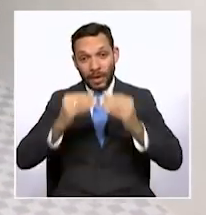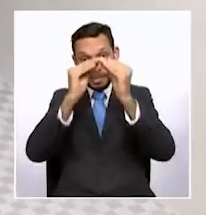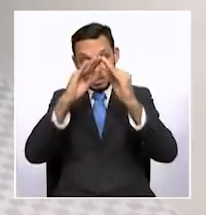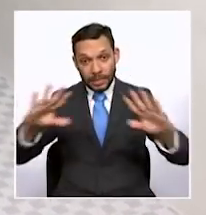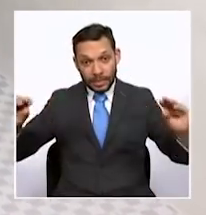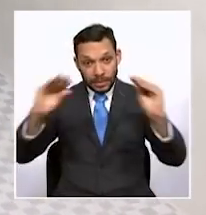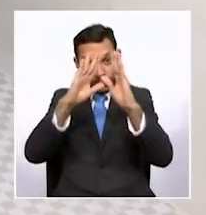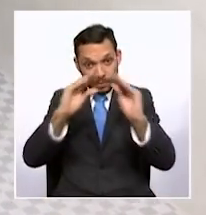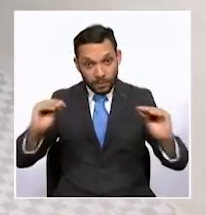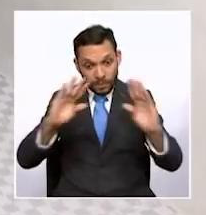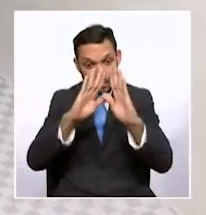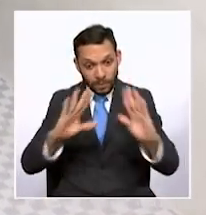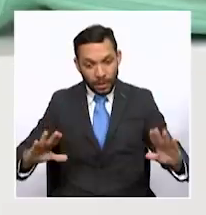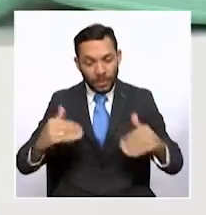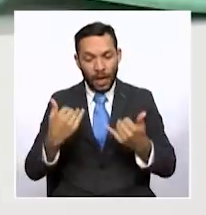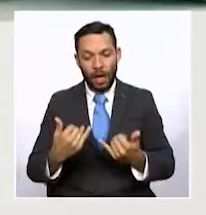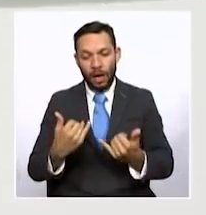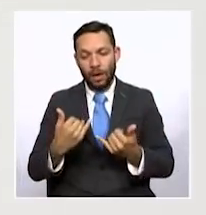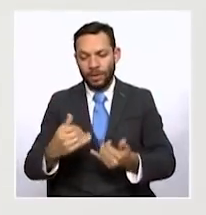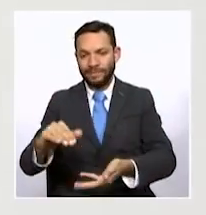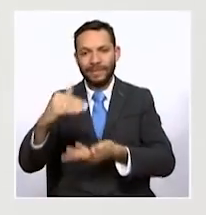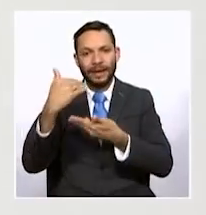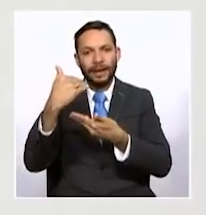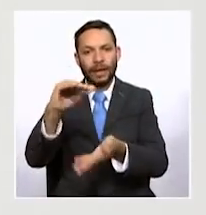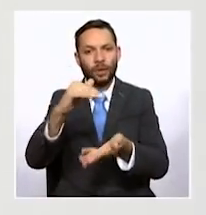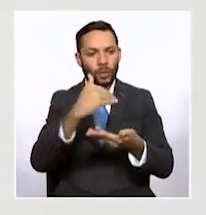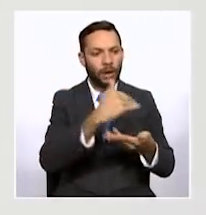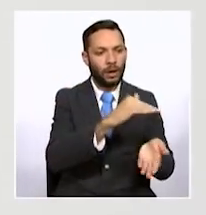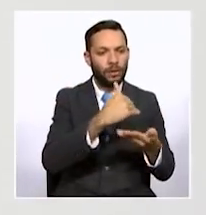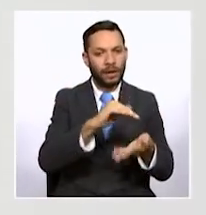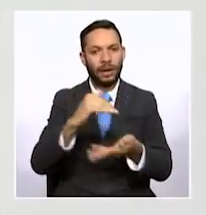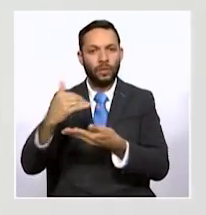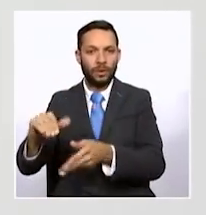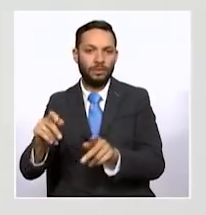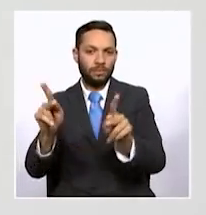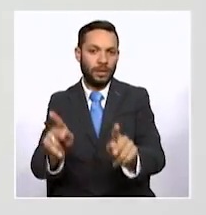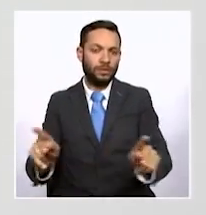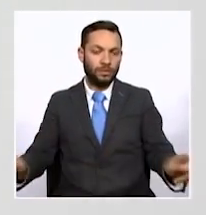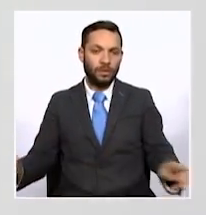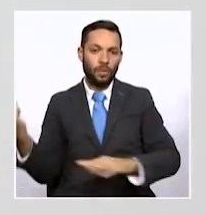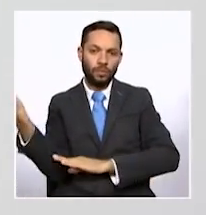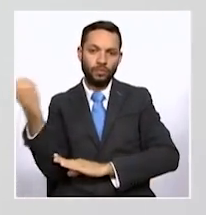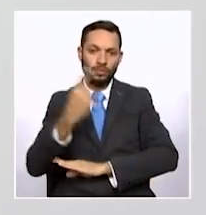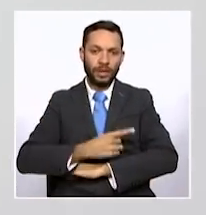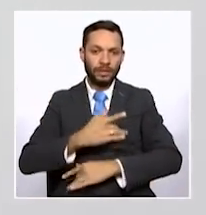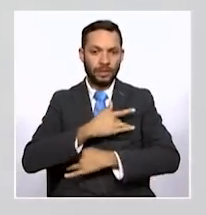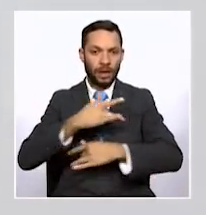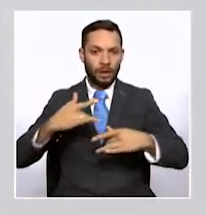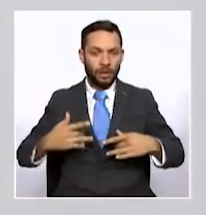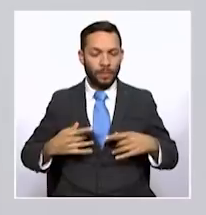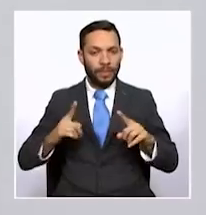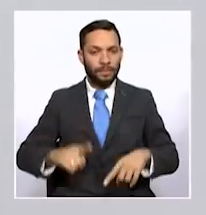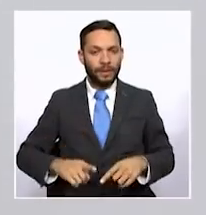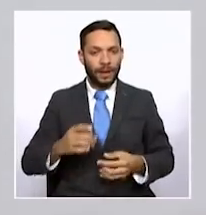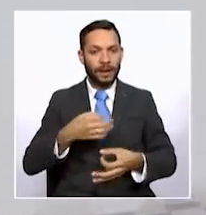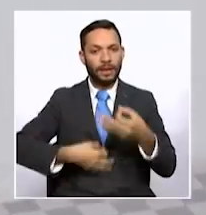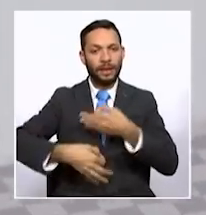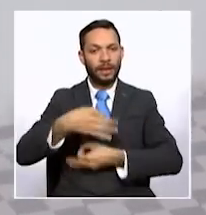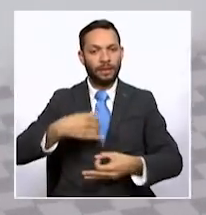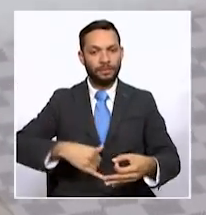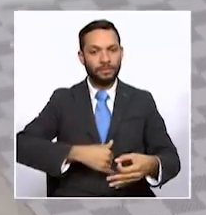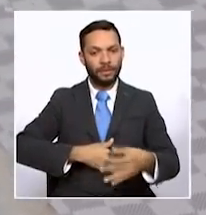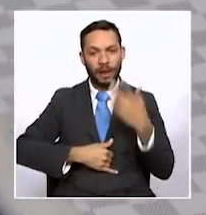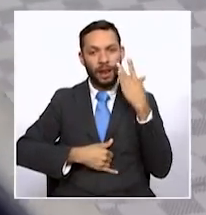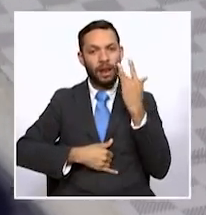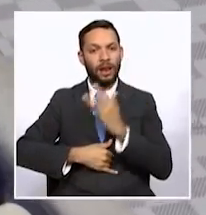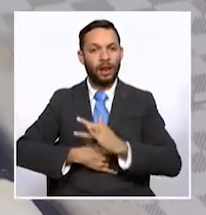estos regalos para sus seres queridos, que es el Día para tu Salud, el Día para tu Alma, o la limpieza de colon con recambio de flora intestinal que ustedes